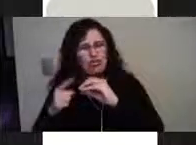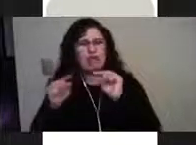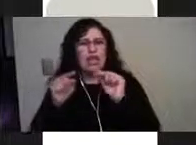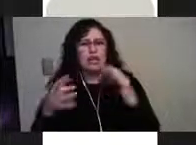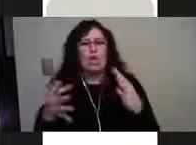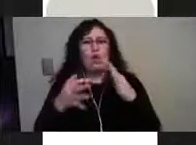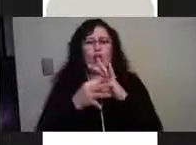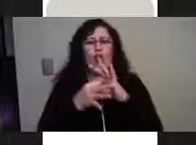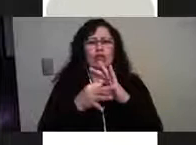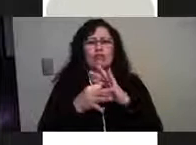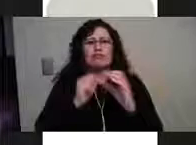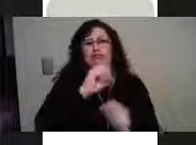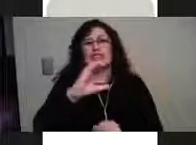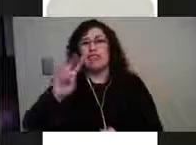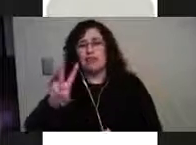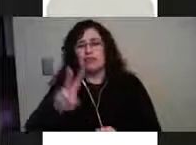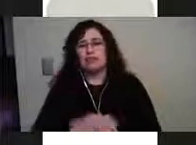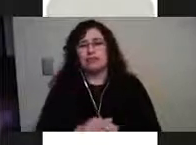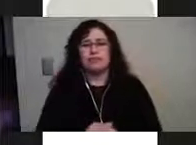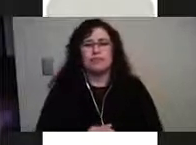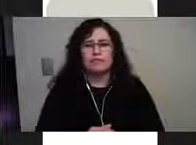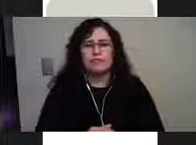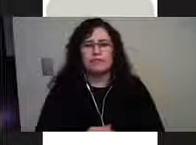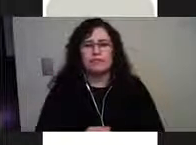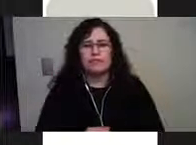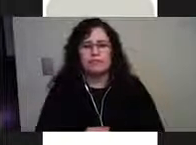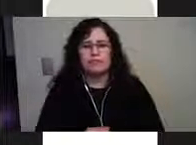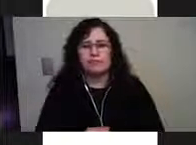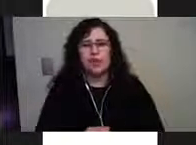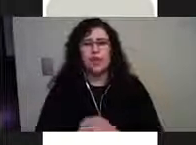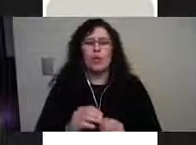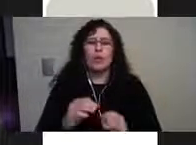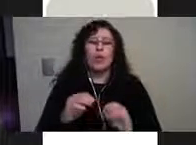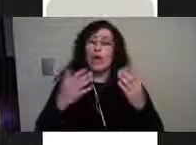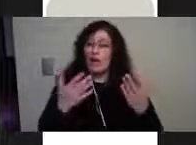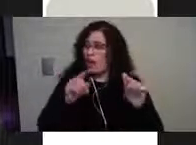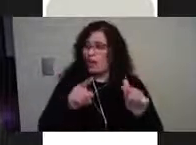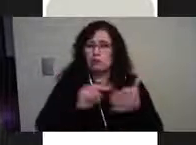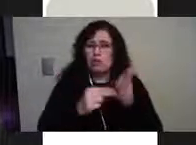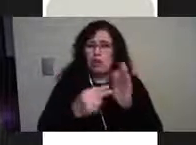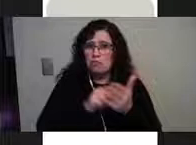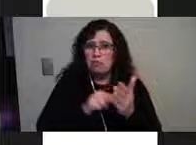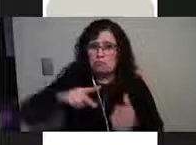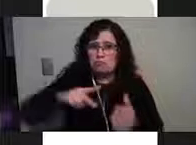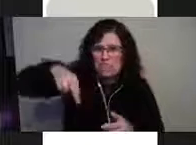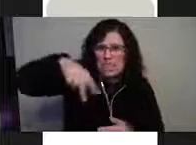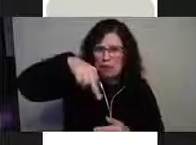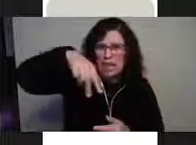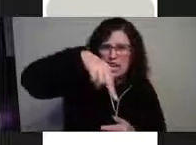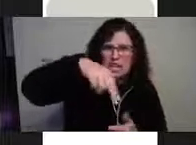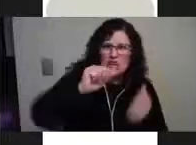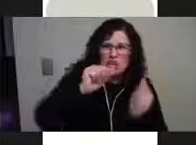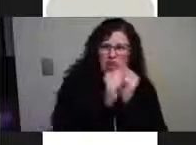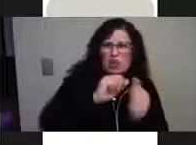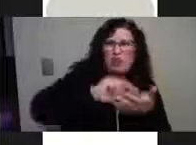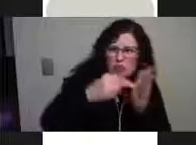vascular encefálico, ¿ya? Y se caracteriza en el fondo por una marcha defectuosa, con problemas